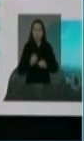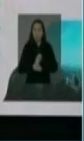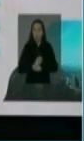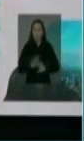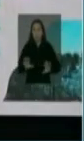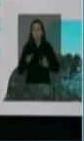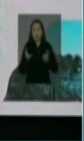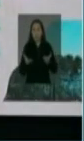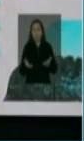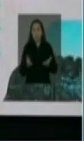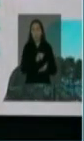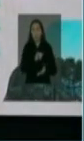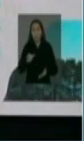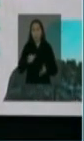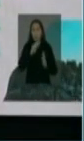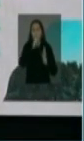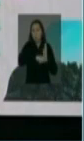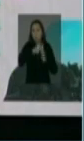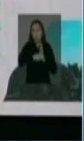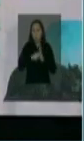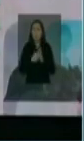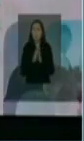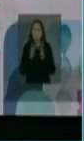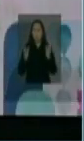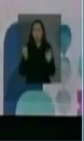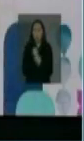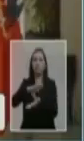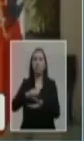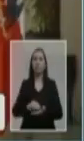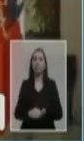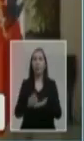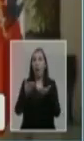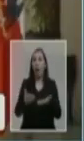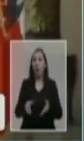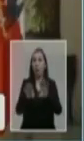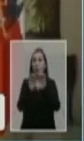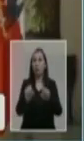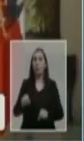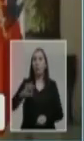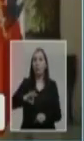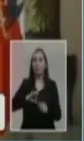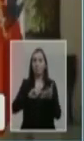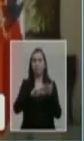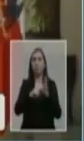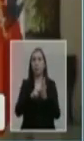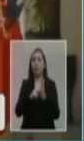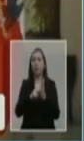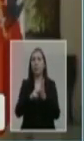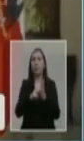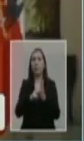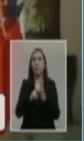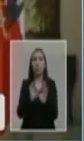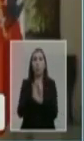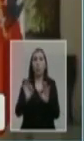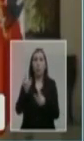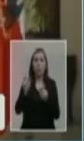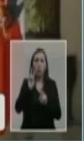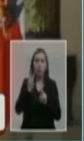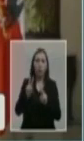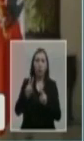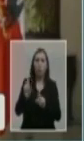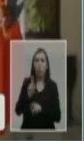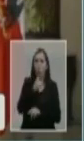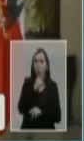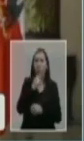bono variable y lo descuentan por AFP. Entonces, nuestra tasa de reemplazo es 50%, la de ellos es 30%, por ello es un poco la